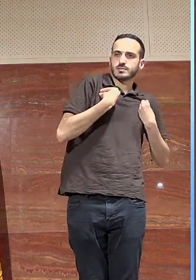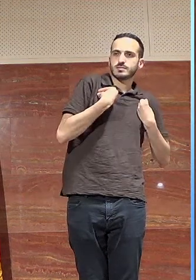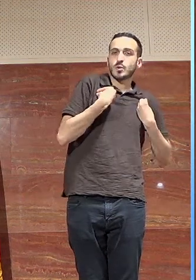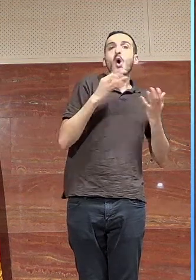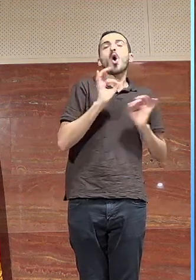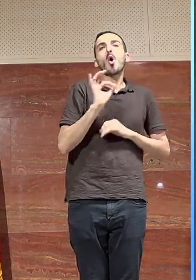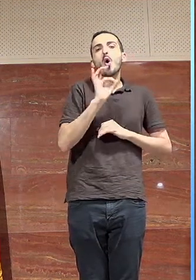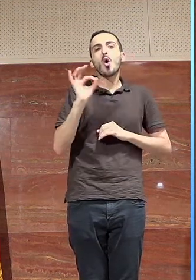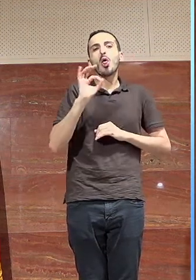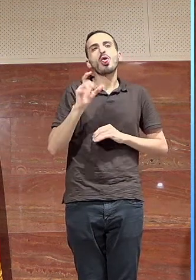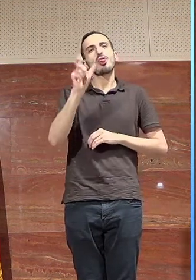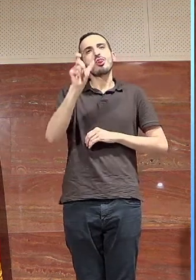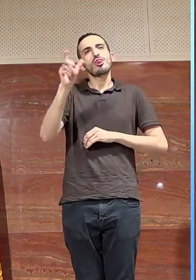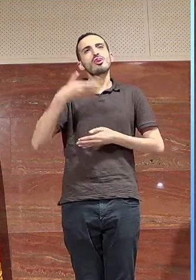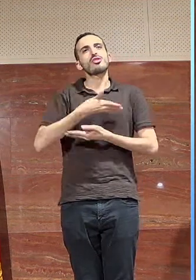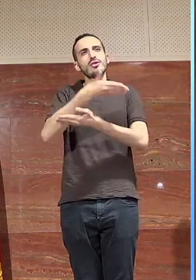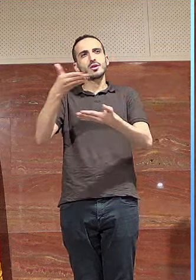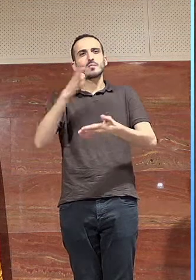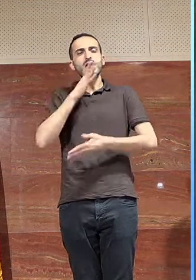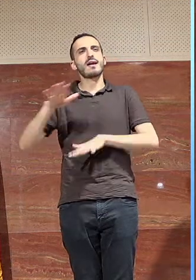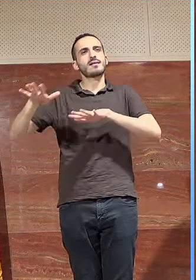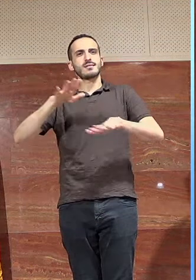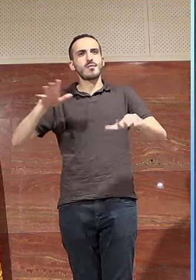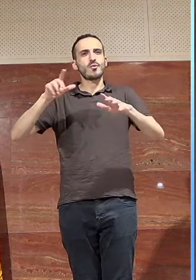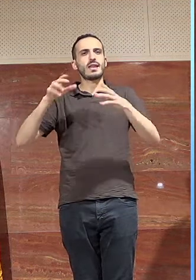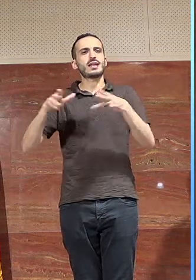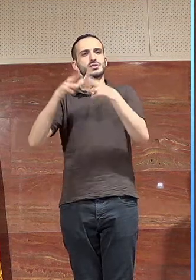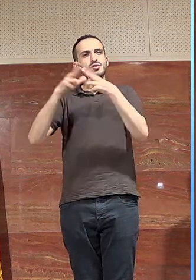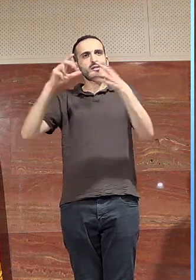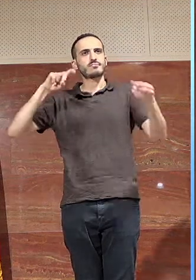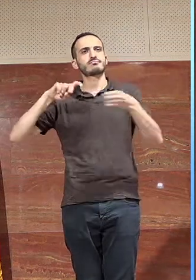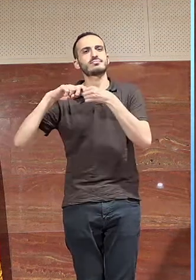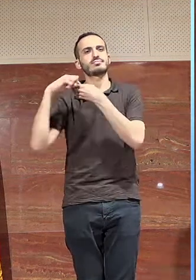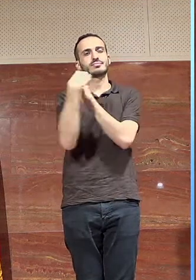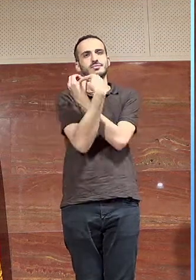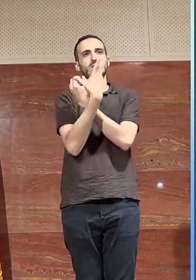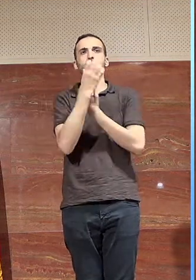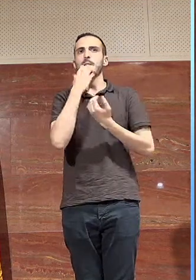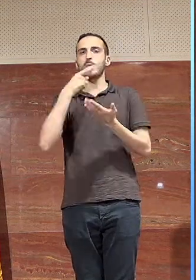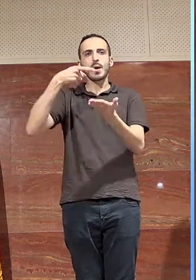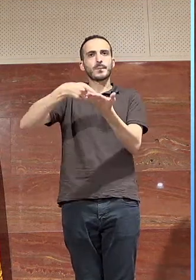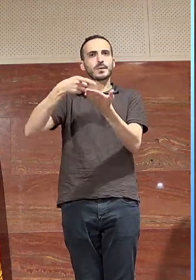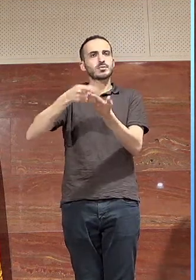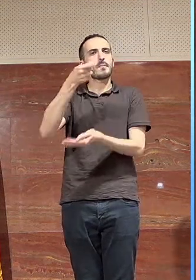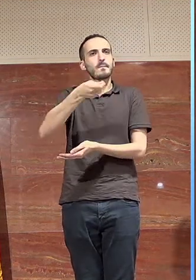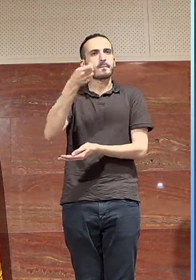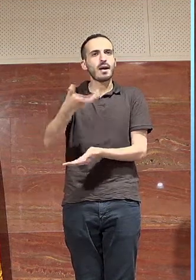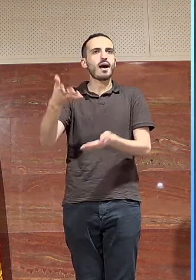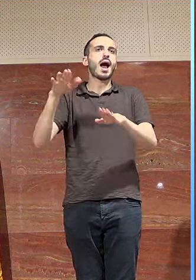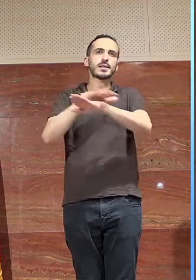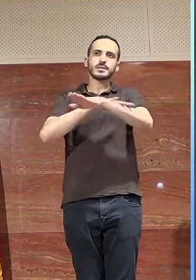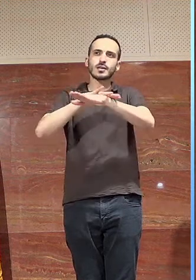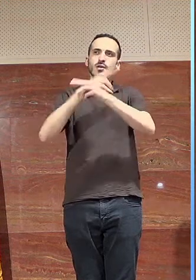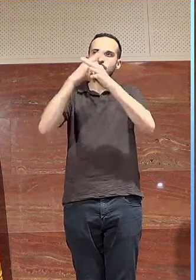poco más, digamos, activo, participativo, que lo que es pagar impuestos, ser administrados por las